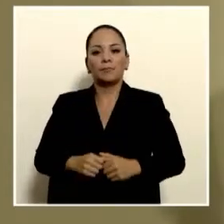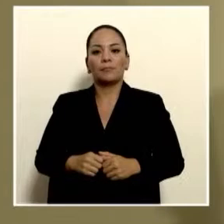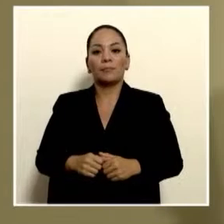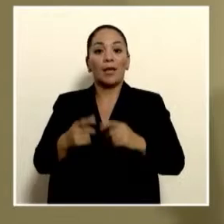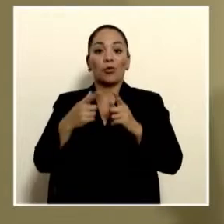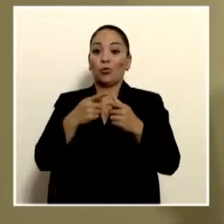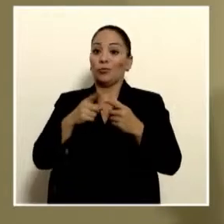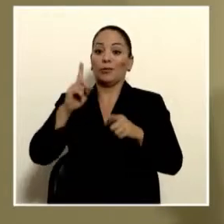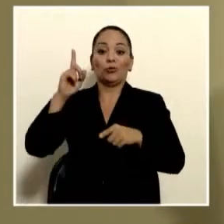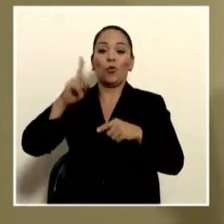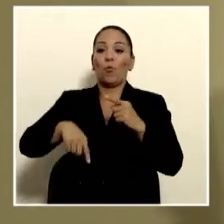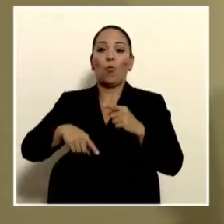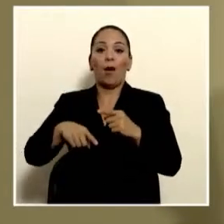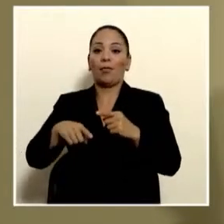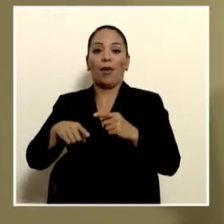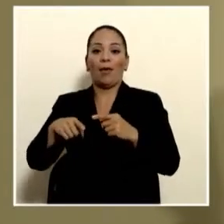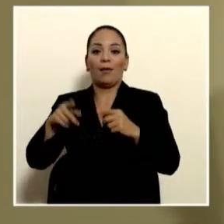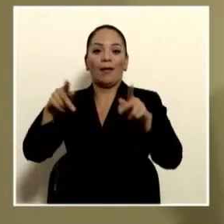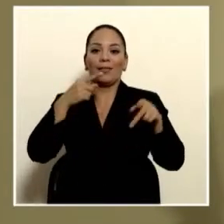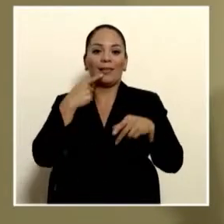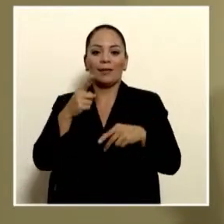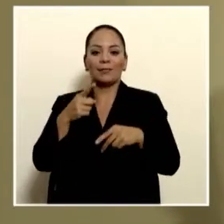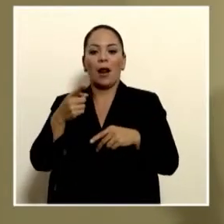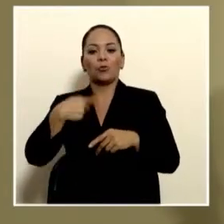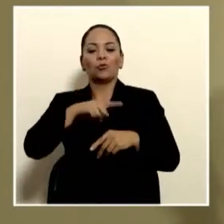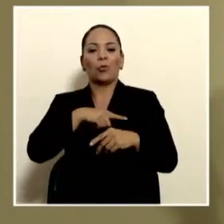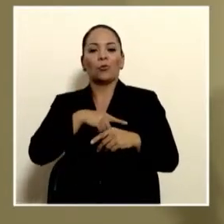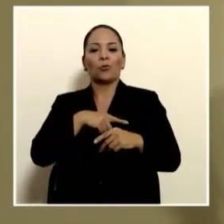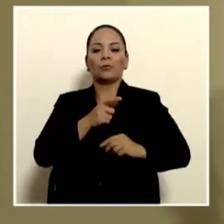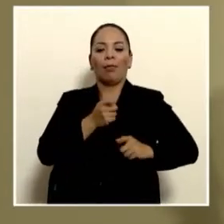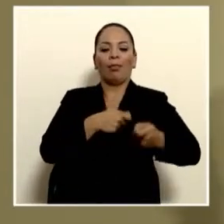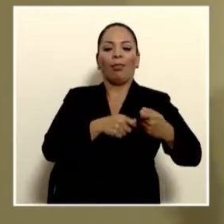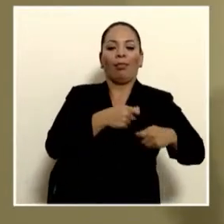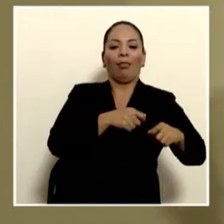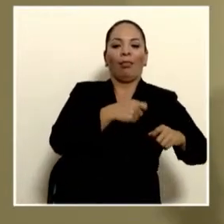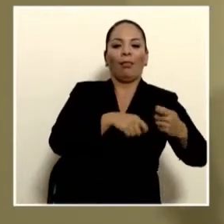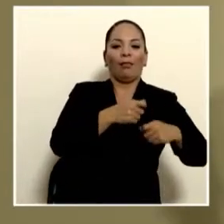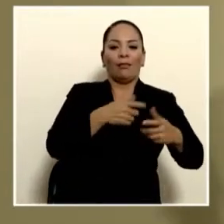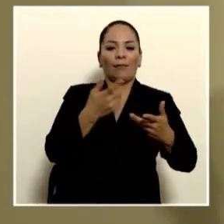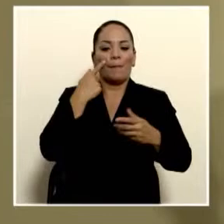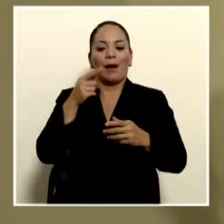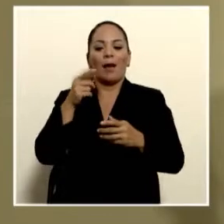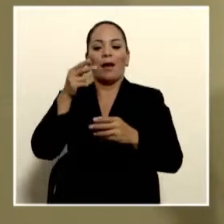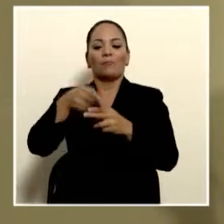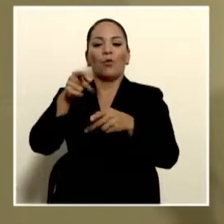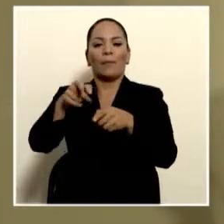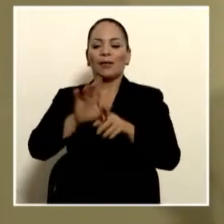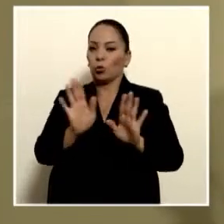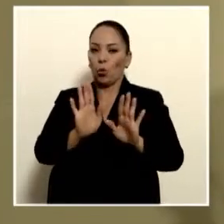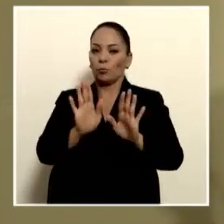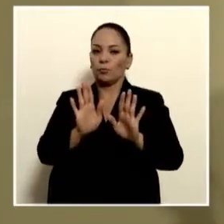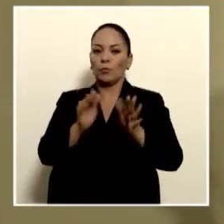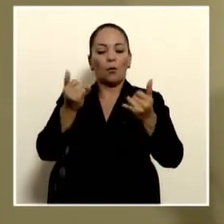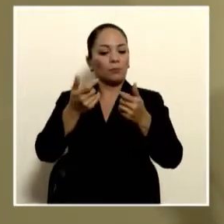que hubo un botín político como se puede argumentar en otras ocasiones